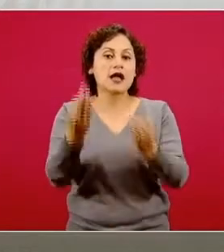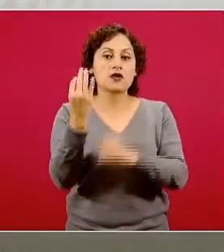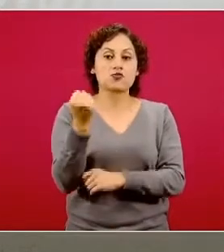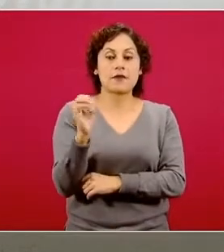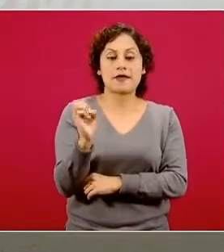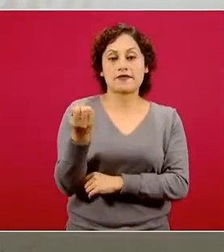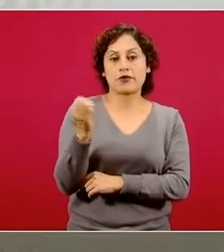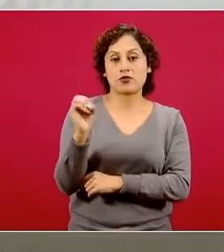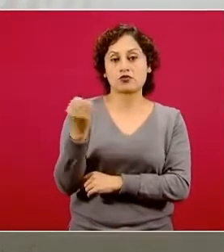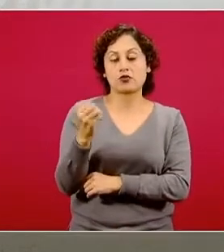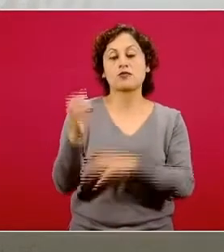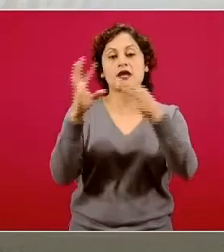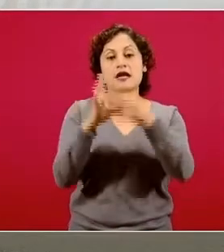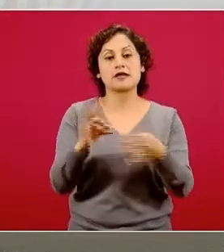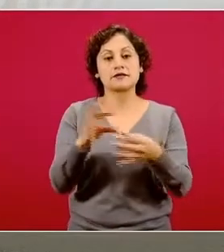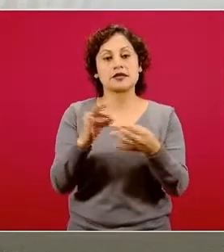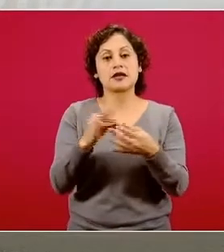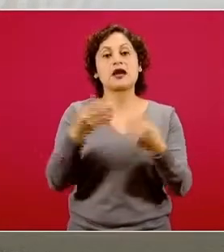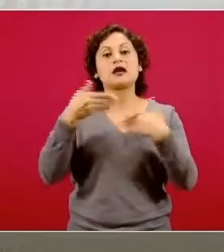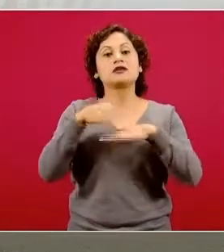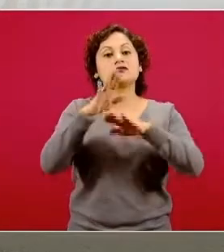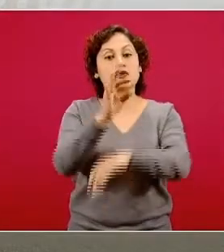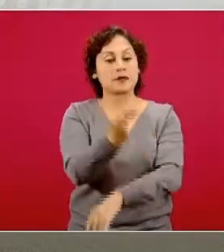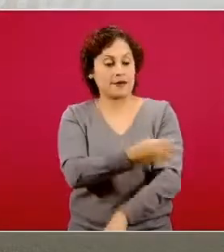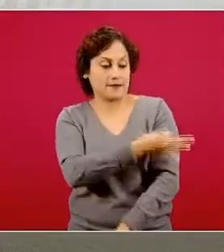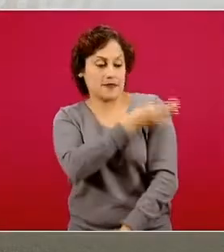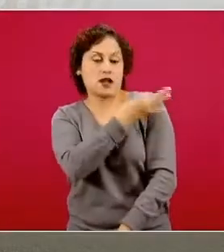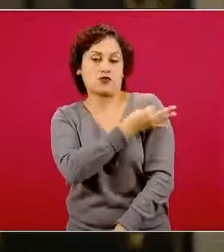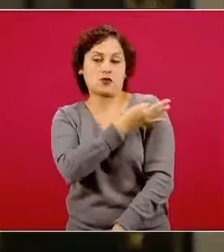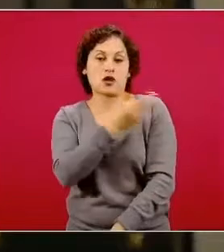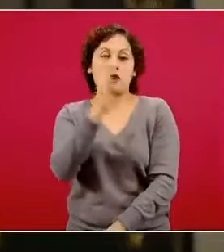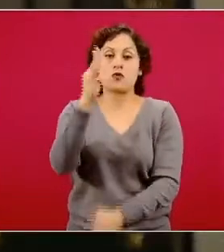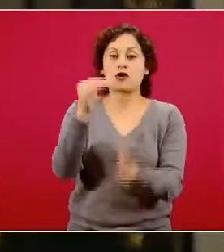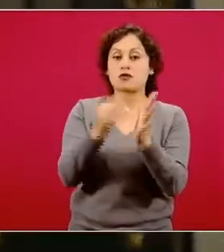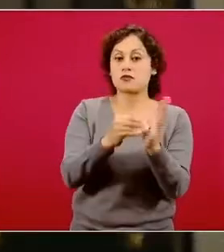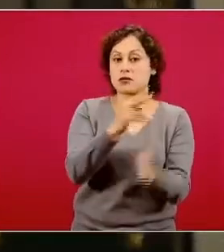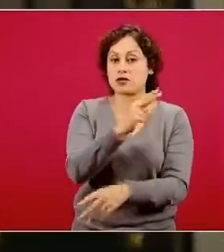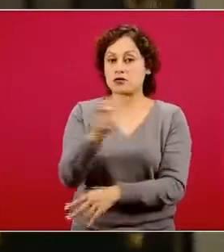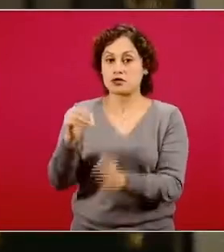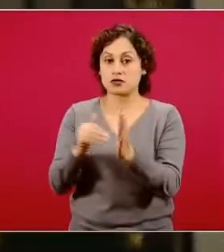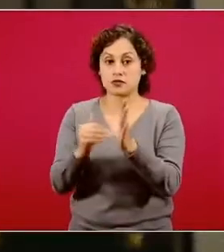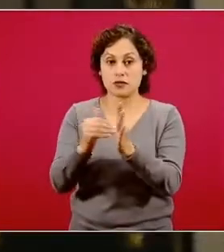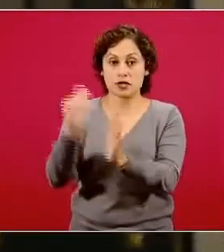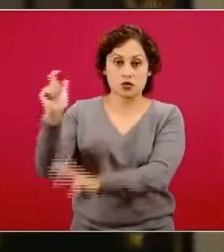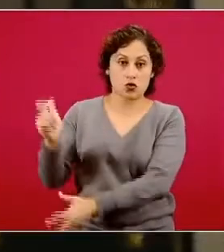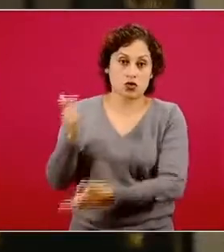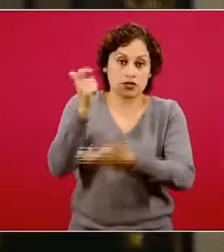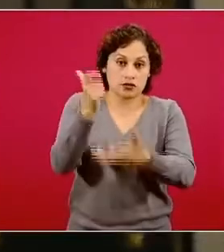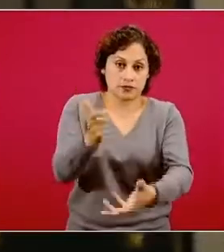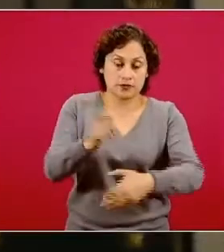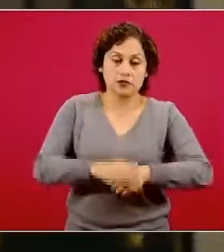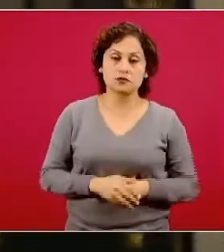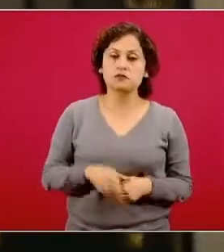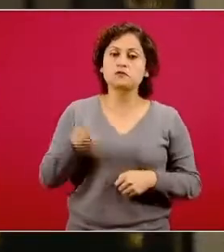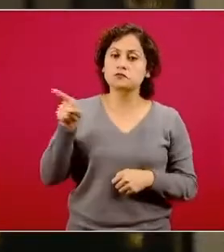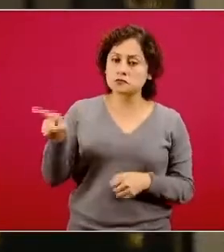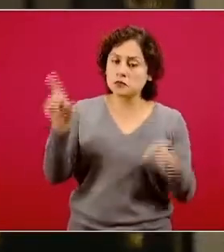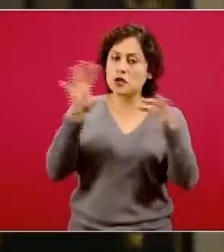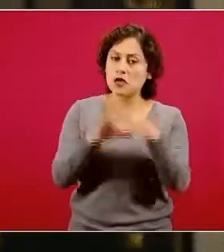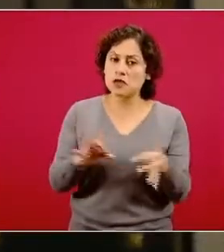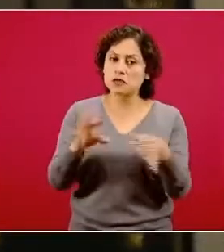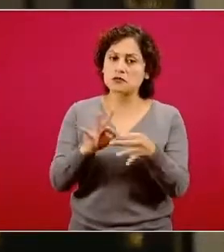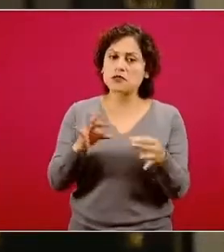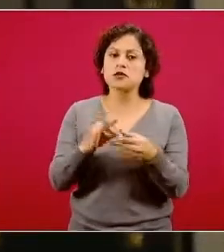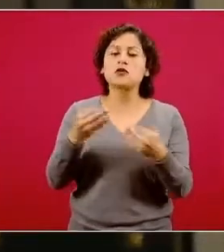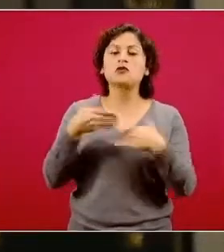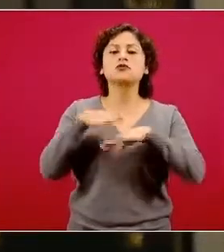adelanto para las vacunas de 4.200 millones de pesos. Él explicaba un poco cómo era este proceso